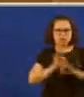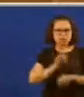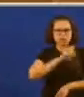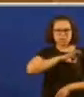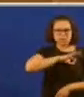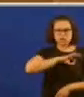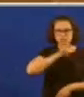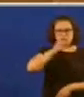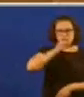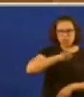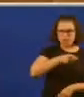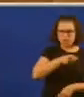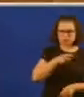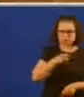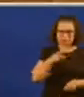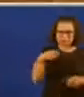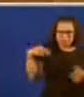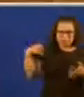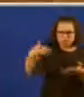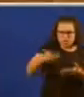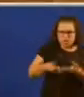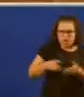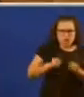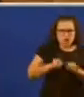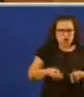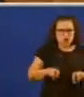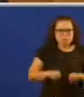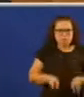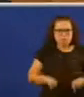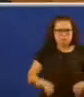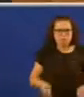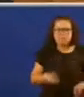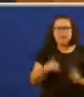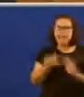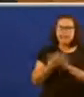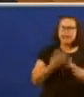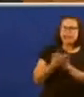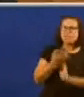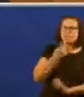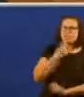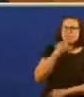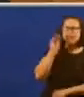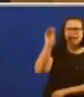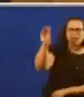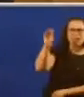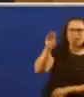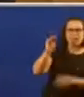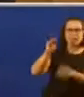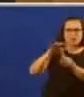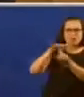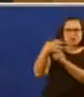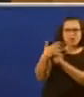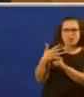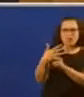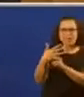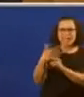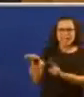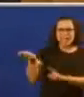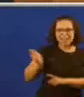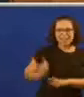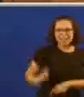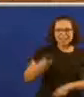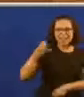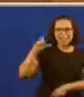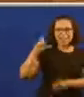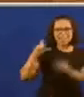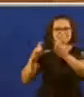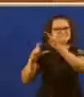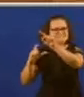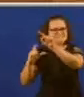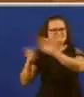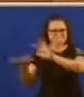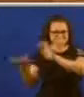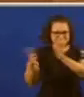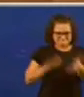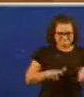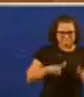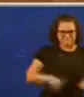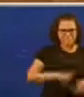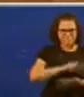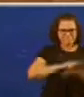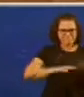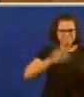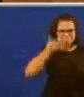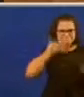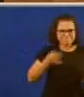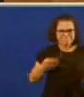cada vez estamos peor, sabe? Porque isto non vai de caixas finlandesas. Isto vai, claro, de salarios finlandeses. E esa non é a realidade de